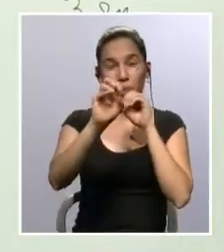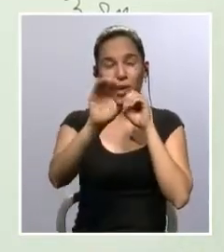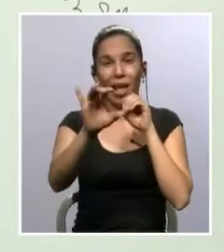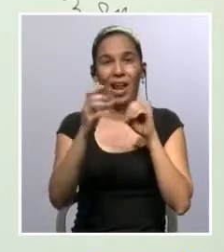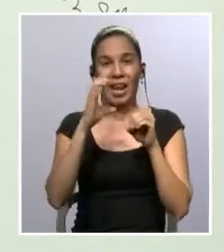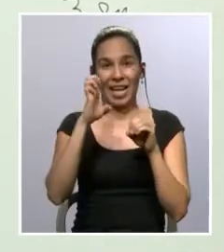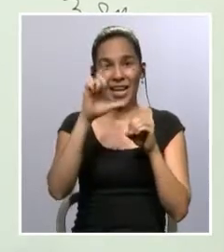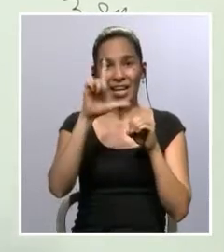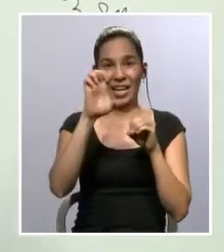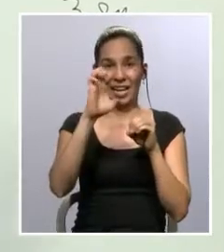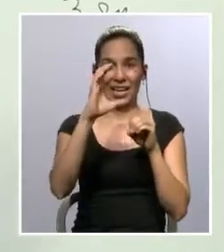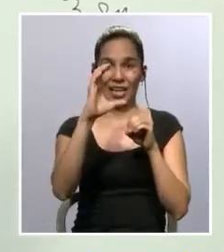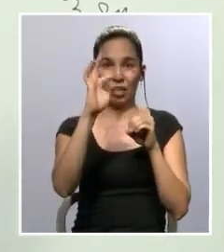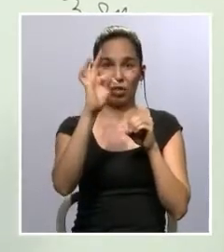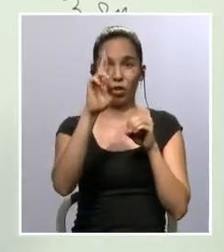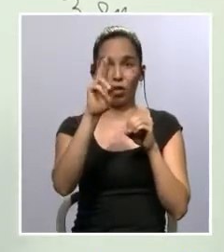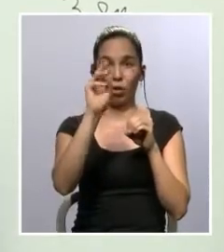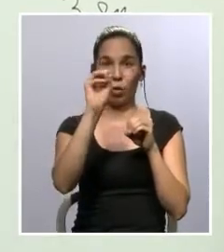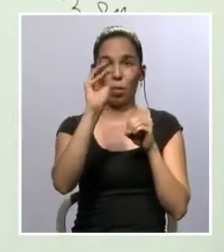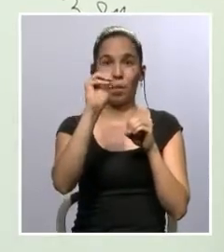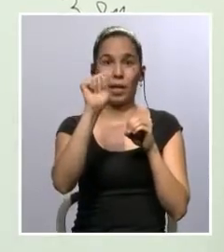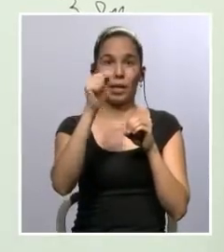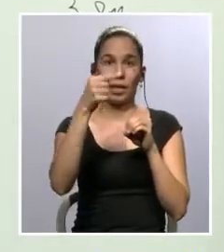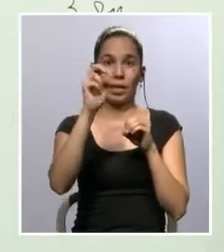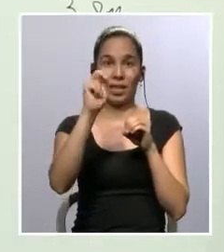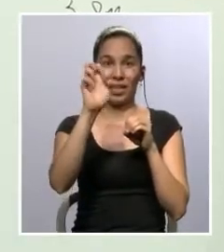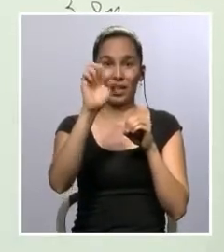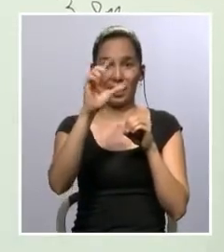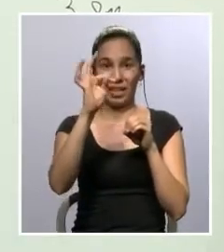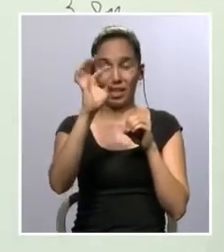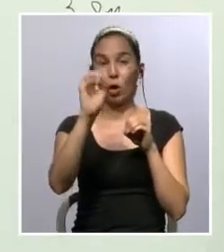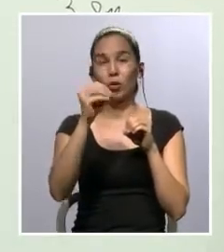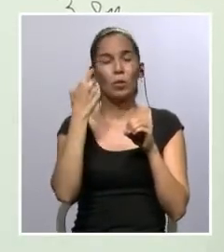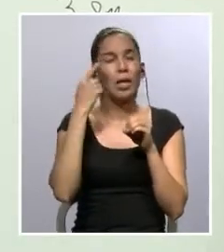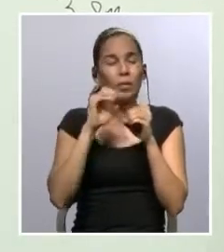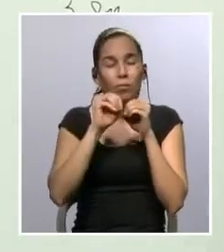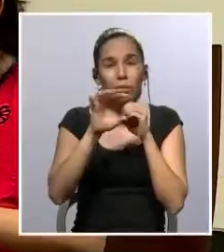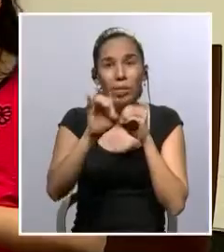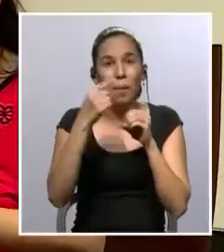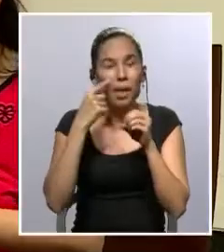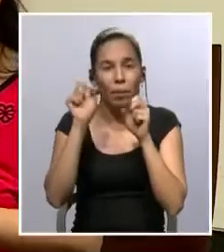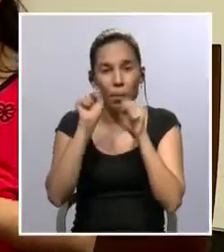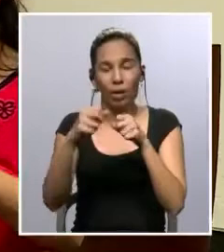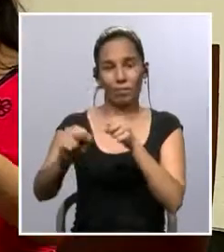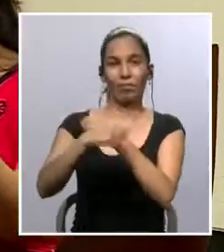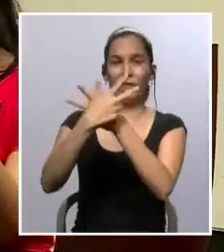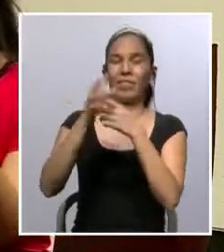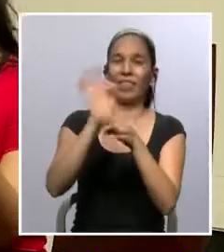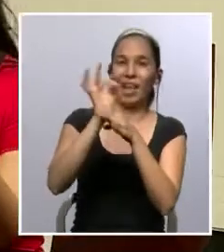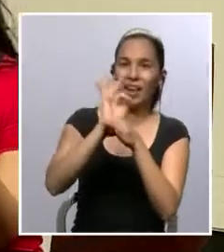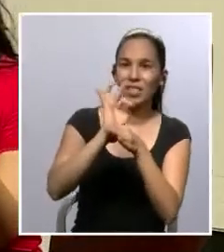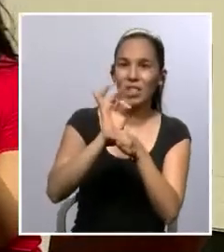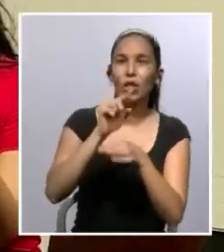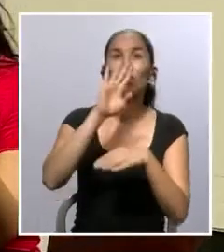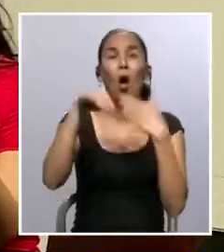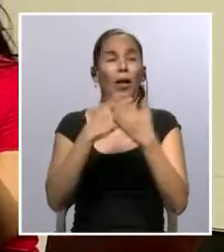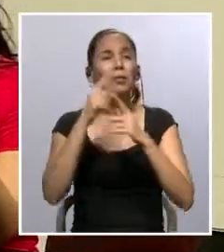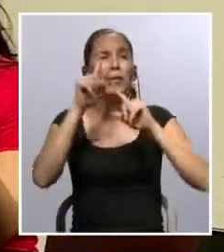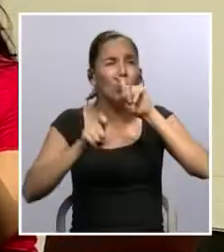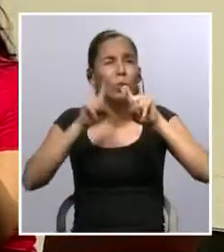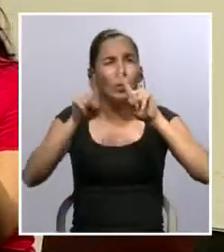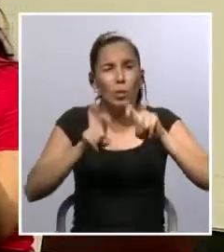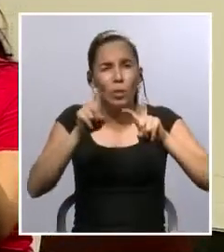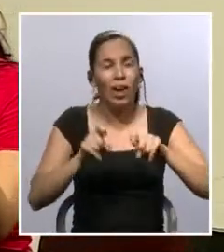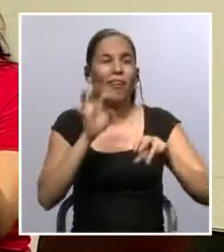señal. No habría mundo moderno tampoco sin física. Todas estas preguntas se las pueden hacer ustedes, muchachos y